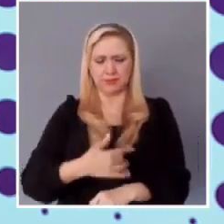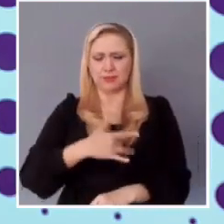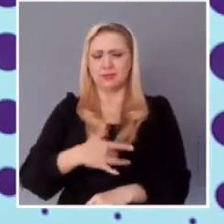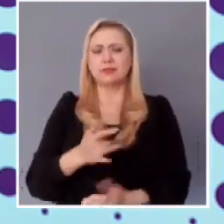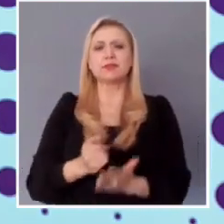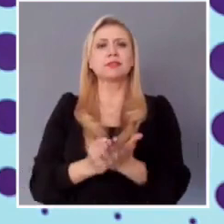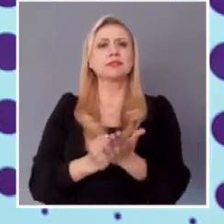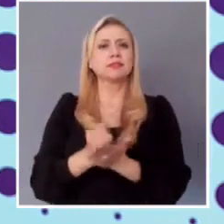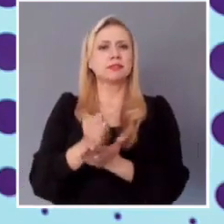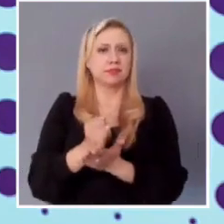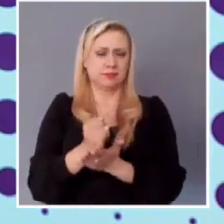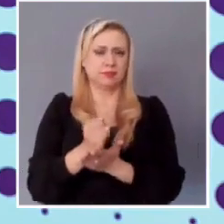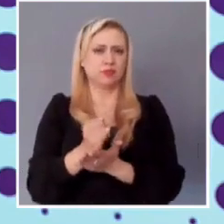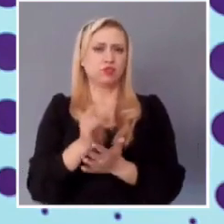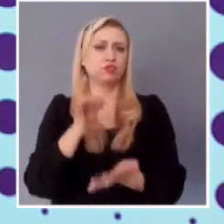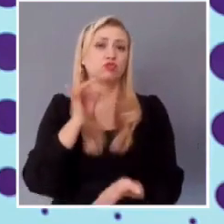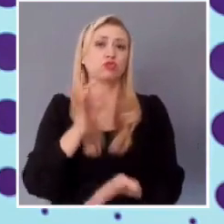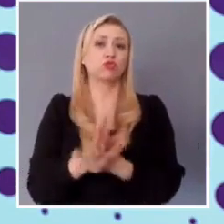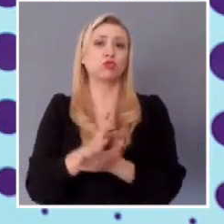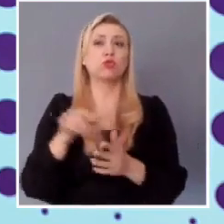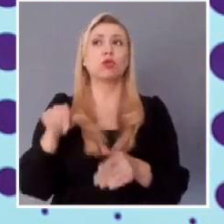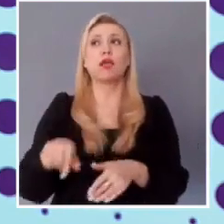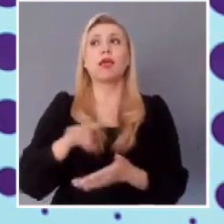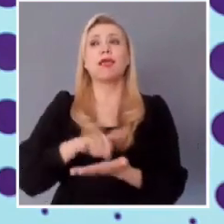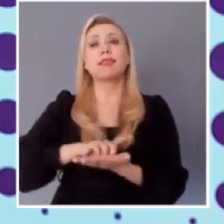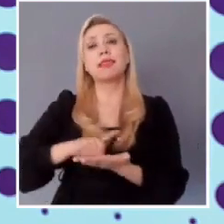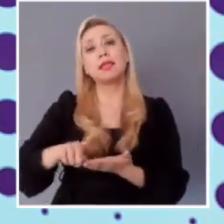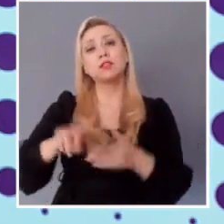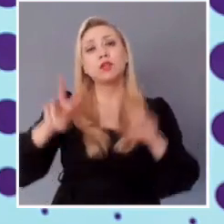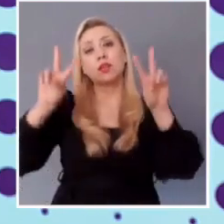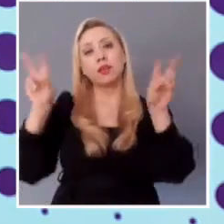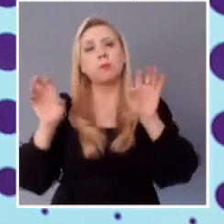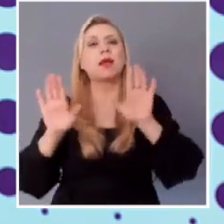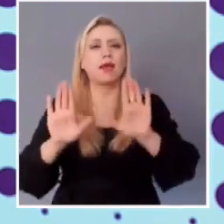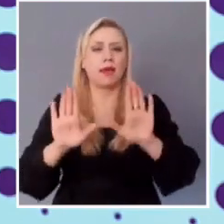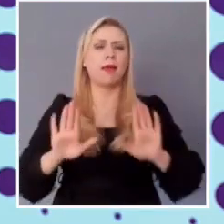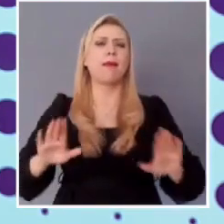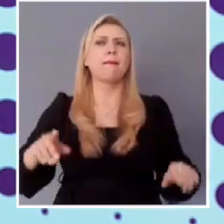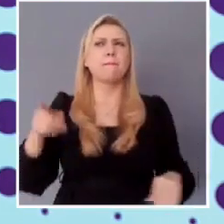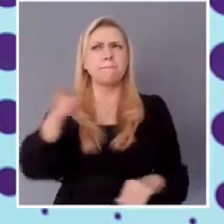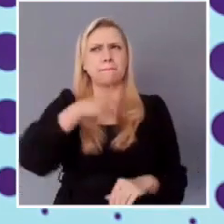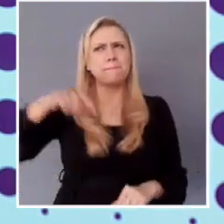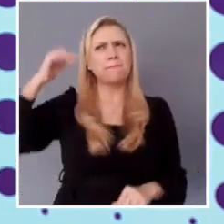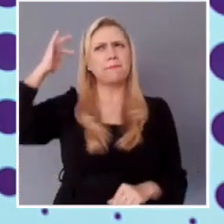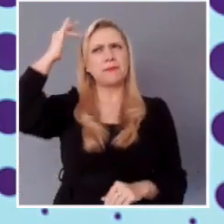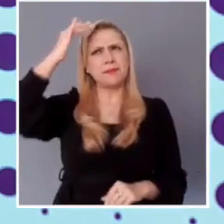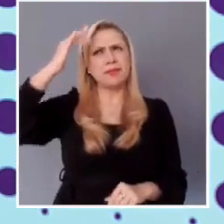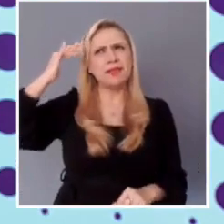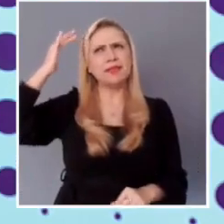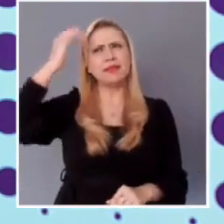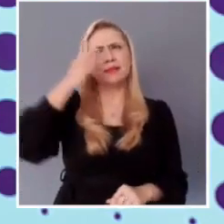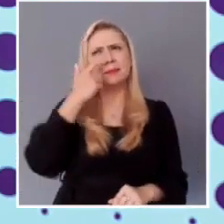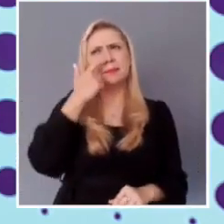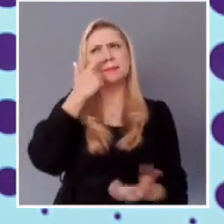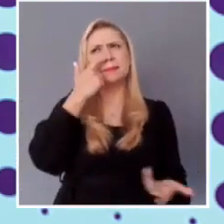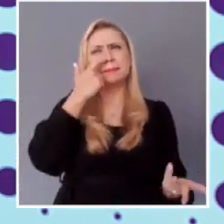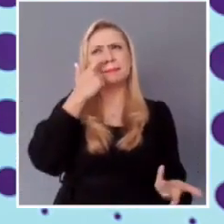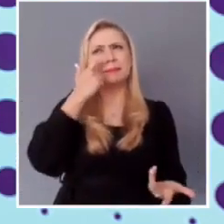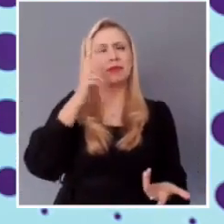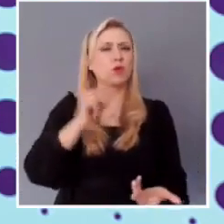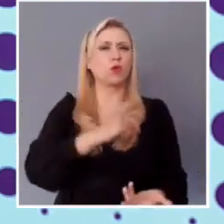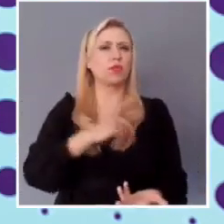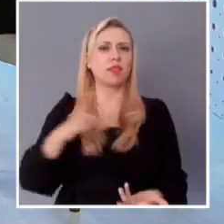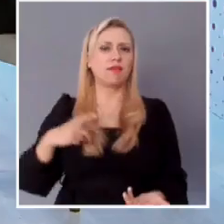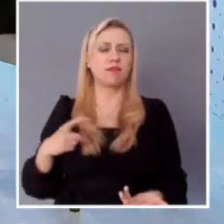solo en esta temática de los derechos, pero en general creo que es una muy buena reflexión para, digamos, no tomar o decisiones que no